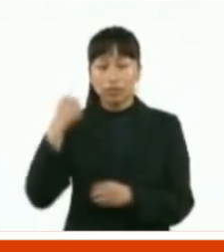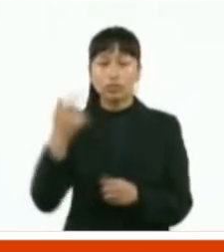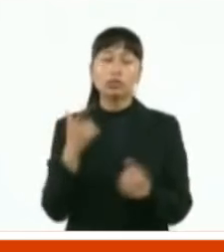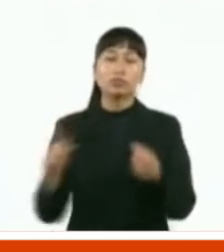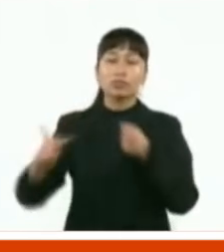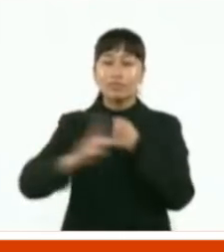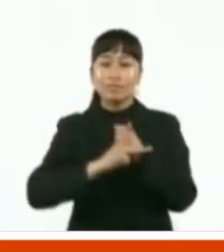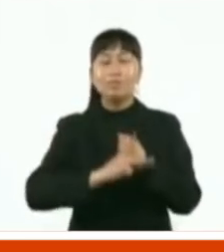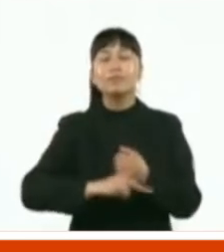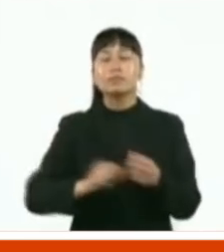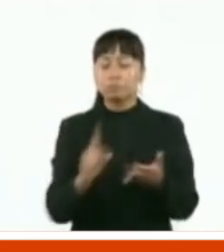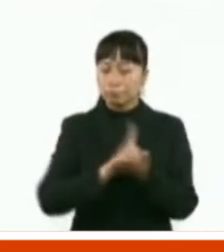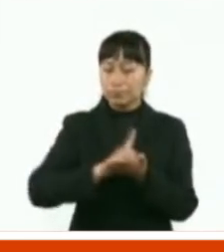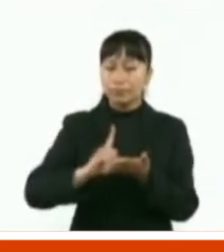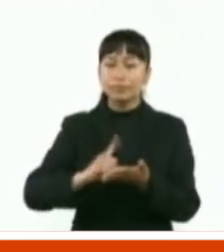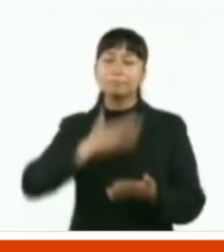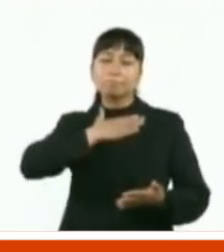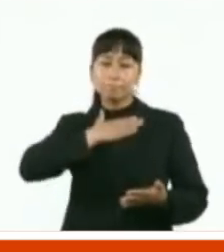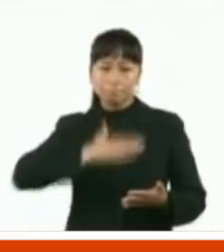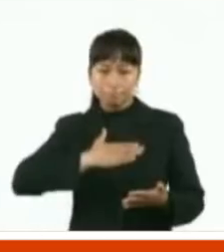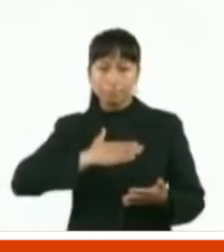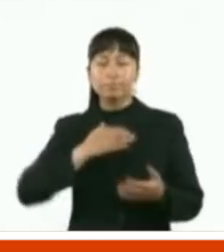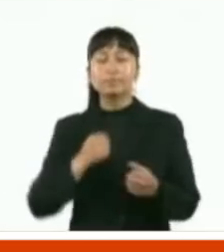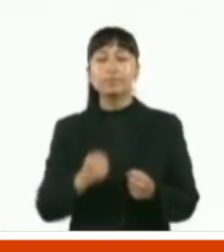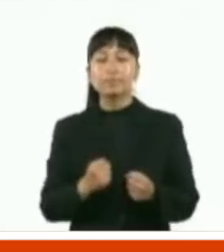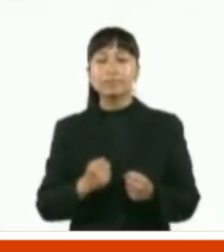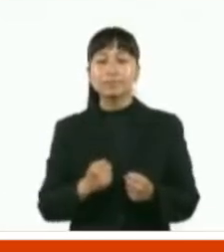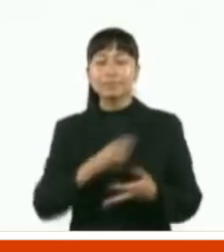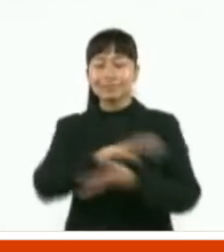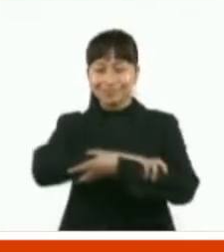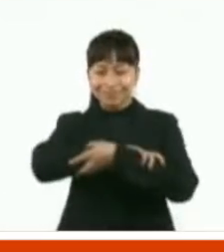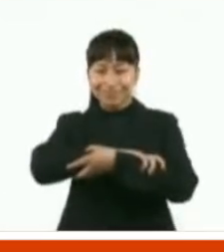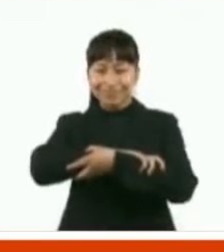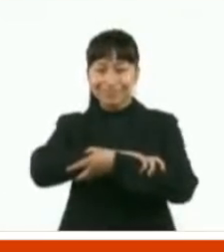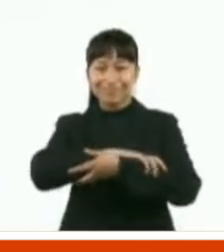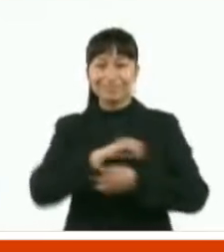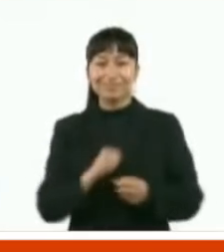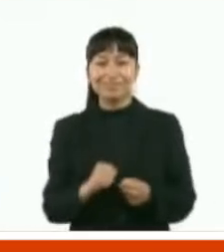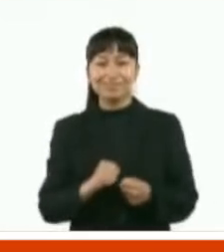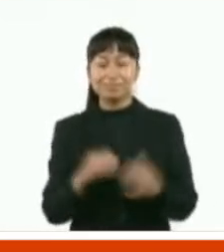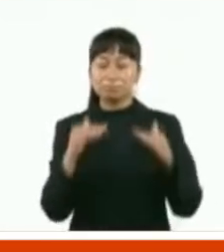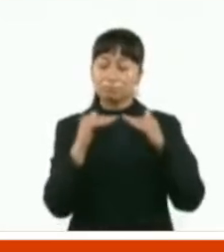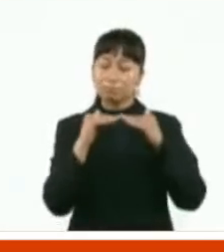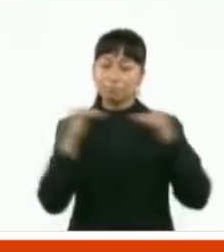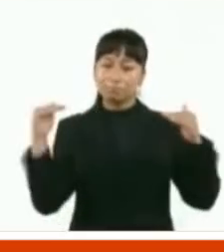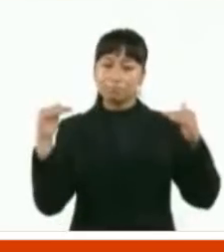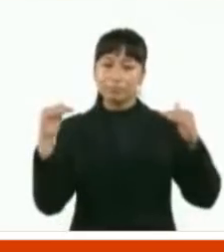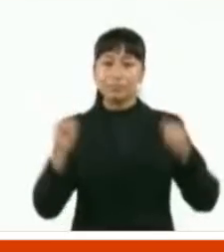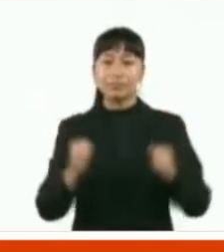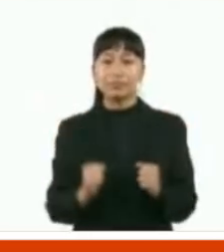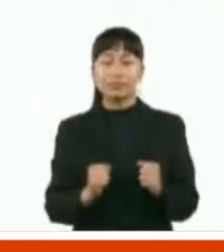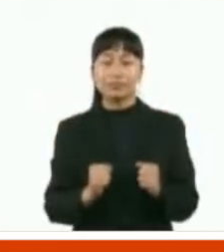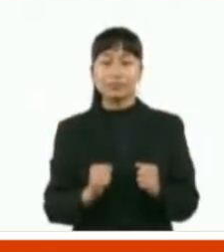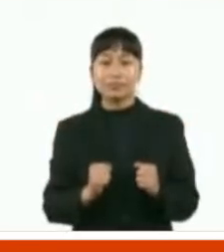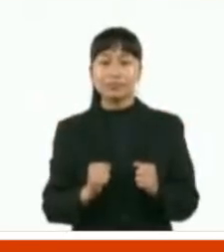democrático, de derechos, un país justo, fraterno, igualitario.